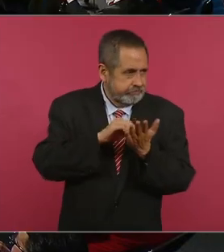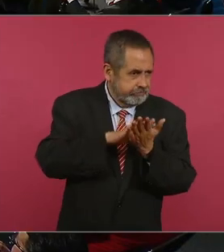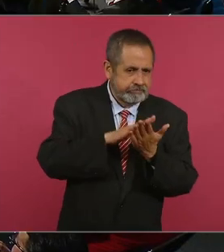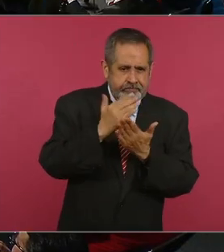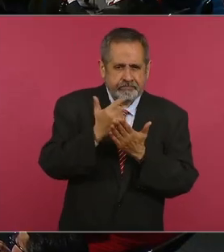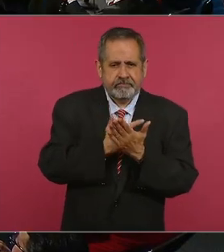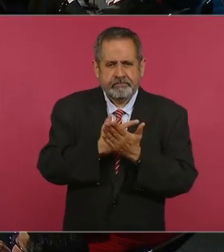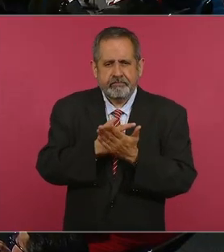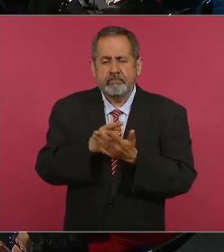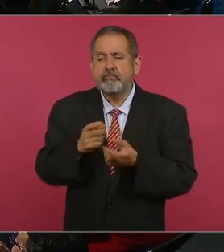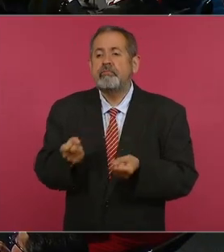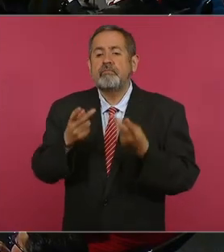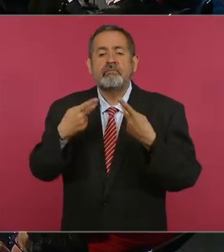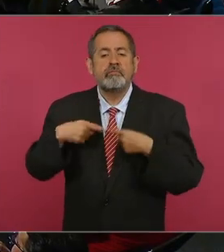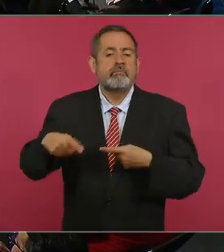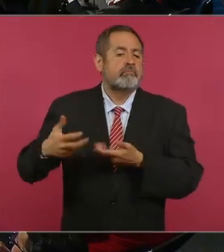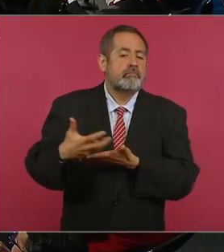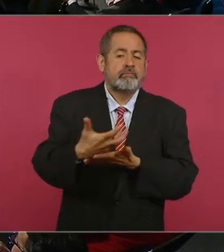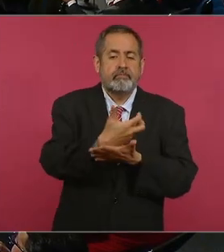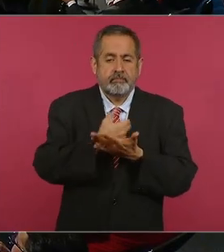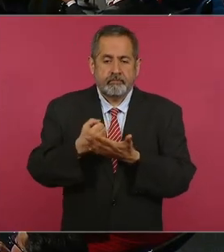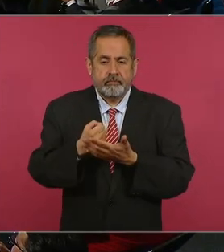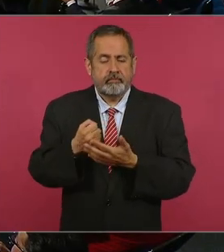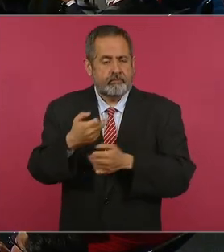de ingresos por familia